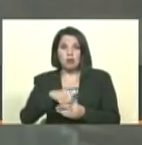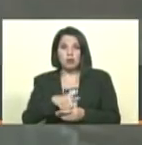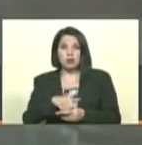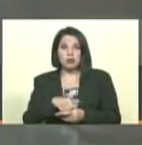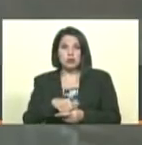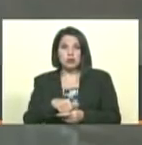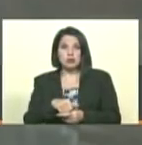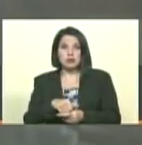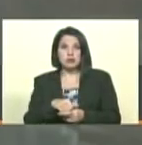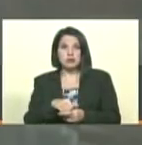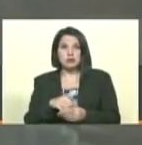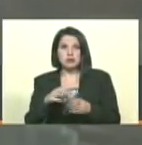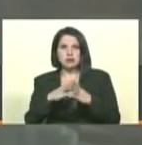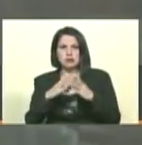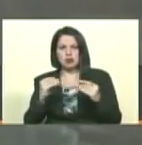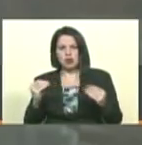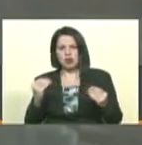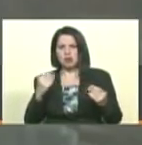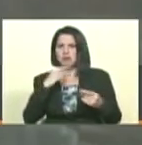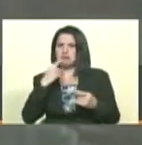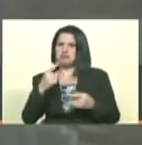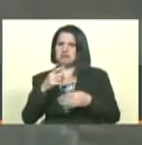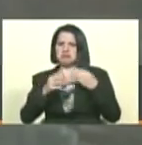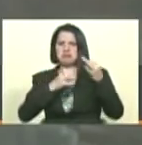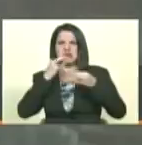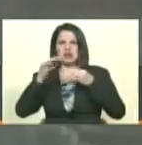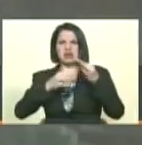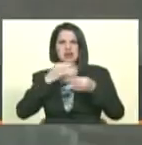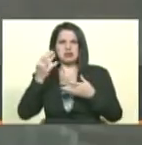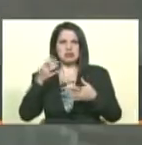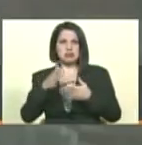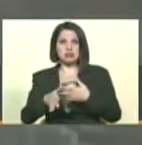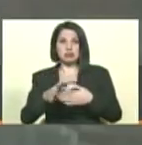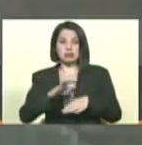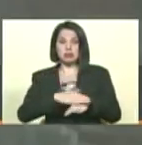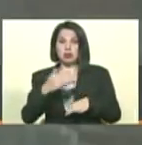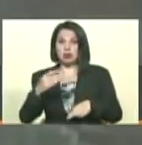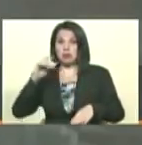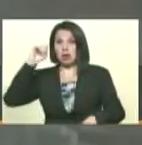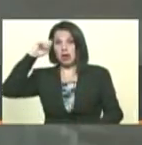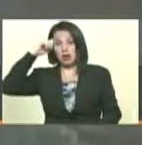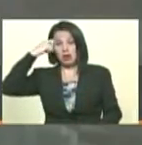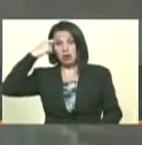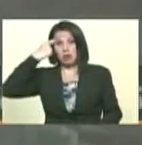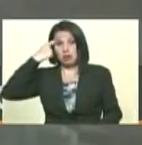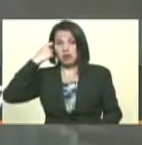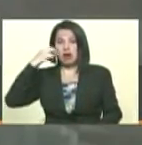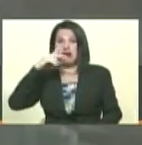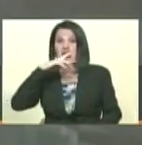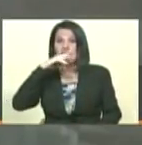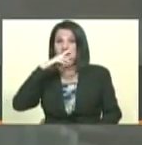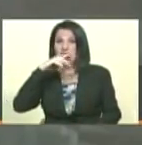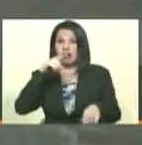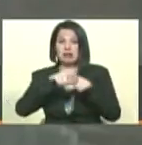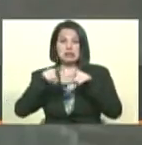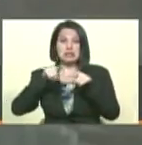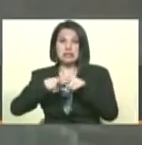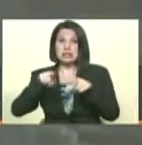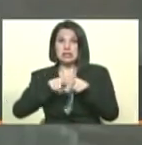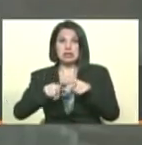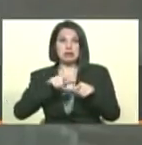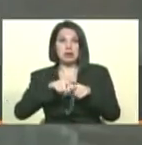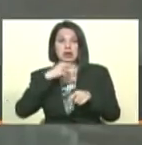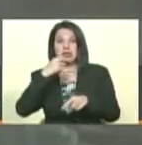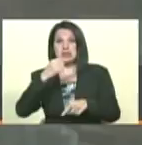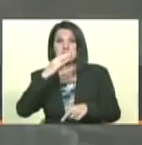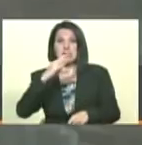esto lo traigo a colación y para recordar por estos comentarios que se han venido suscitando que el